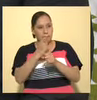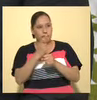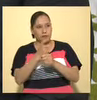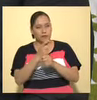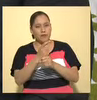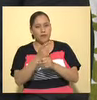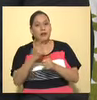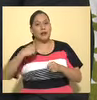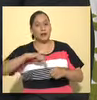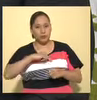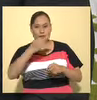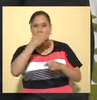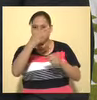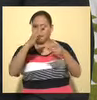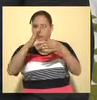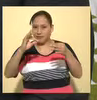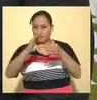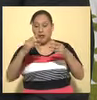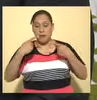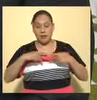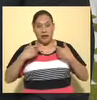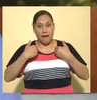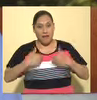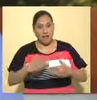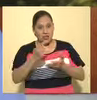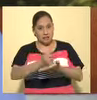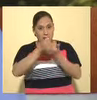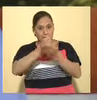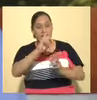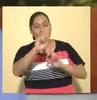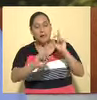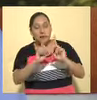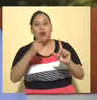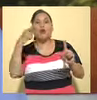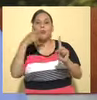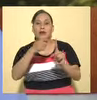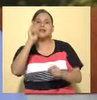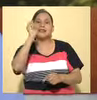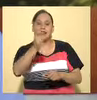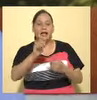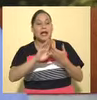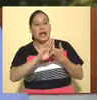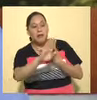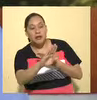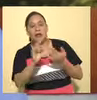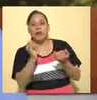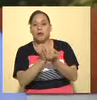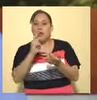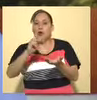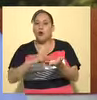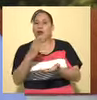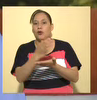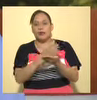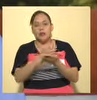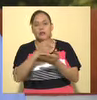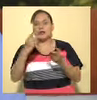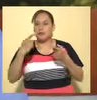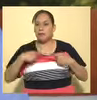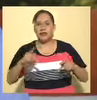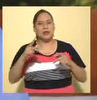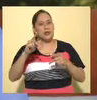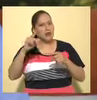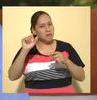a poner en claro que un fisioterapeuta deportivo, su objetivo es tanto prevenir como reincorporar al deportista a